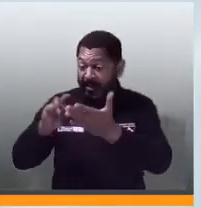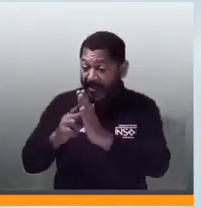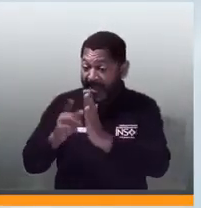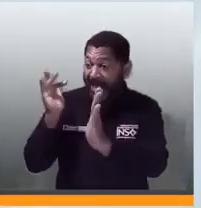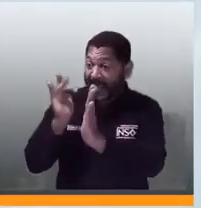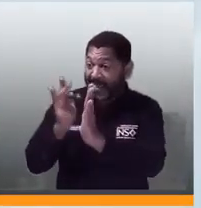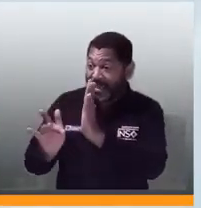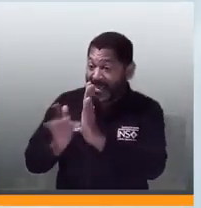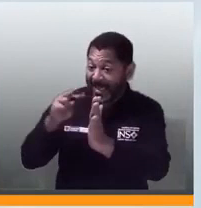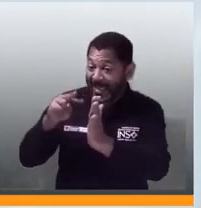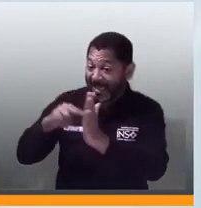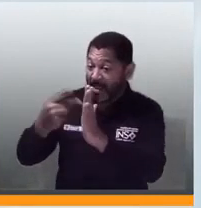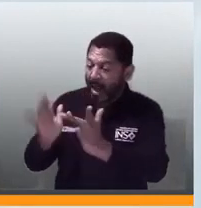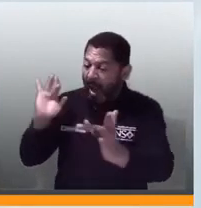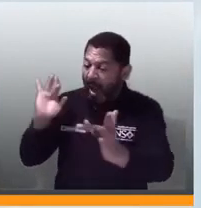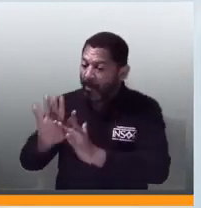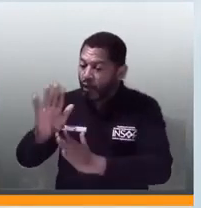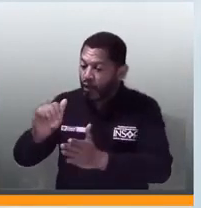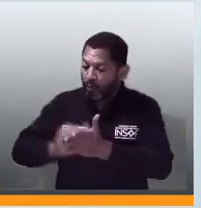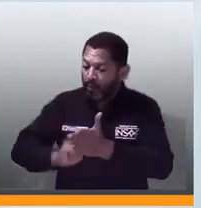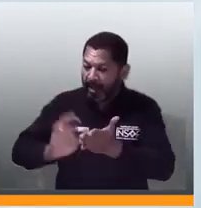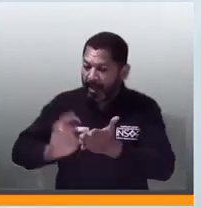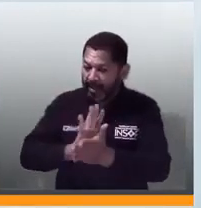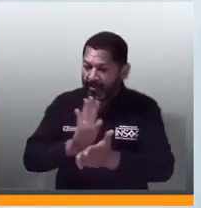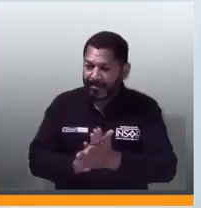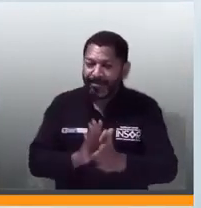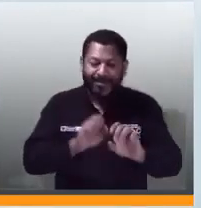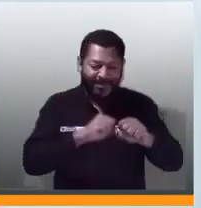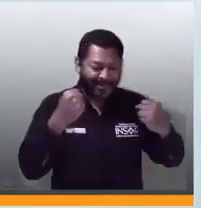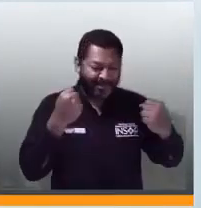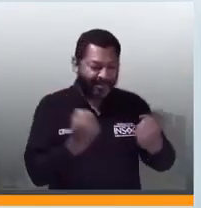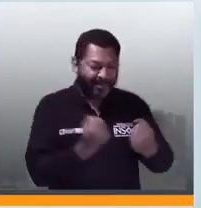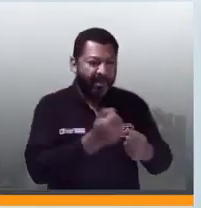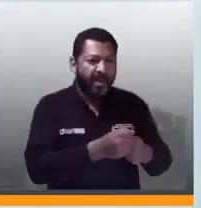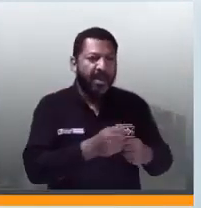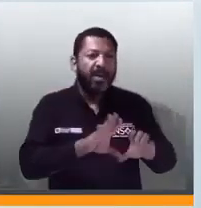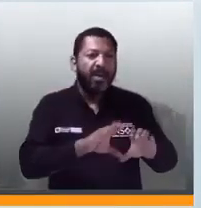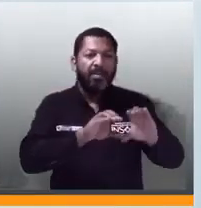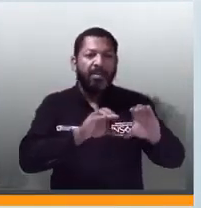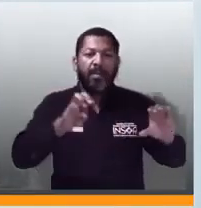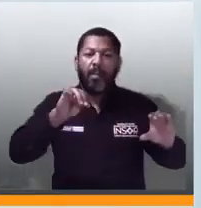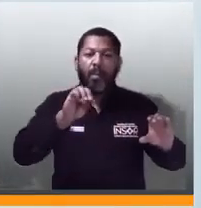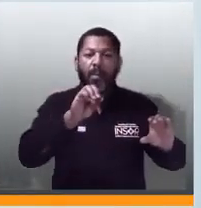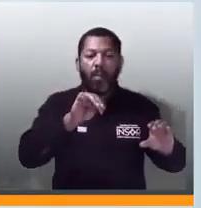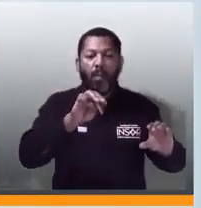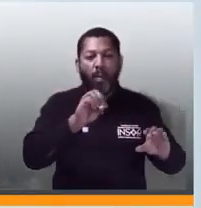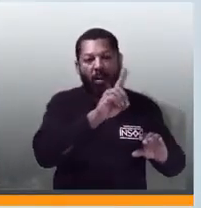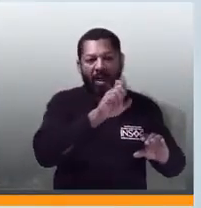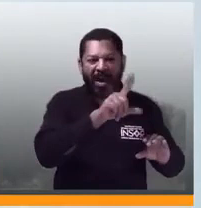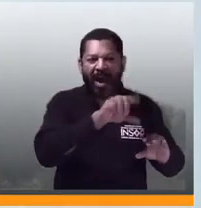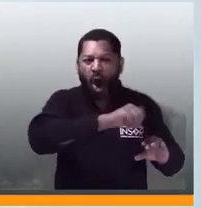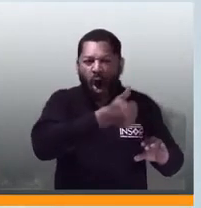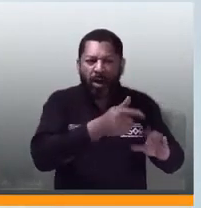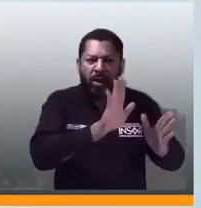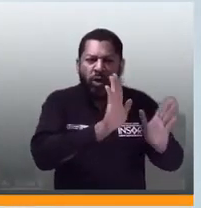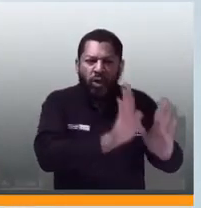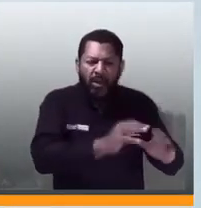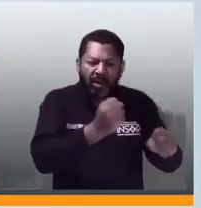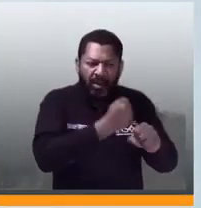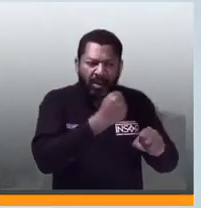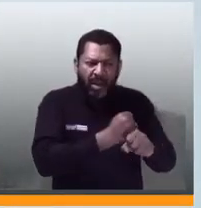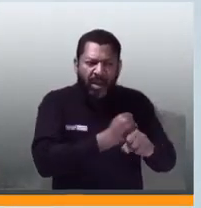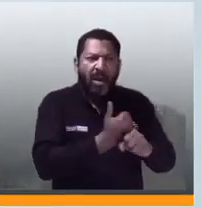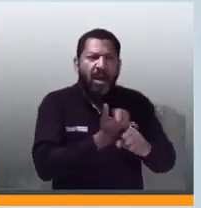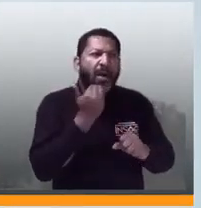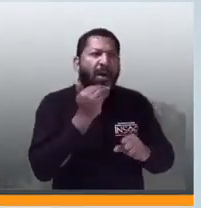Tuvimos otros talleres con herramientas de aulas virtuales como Moodle. Otros talleres se centraron en